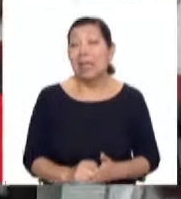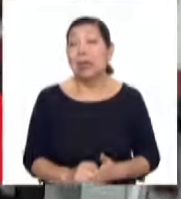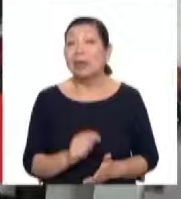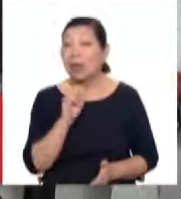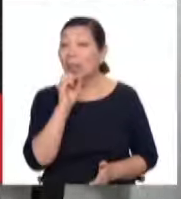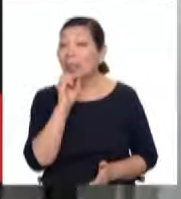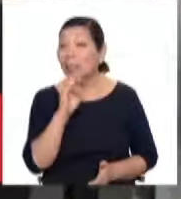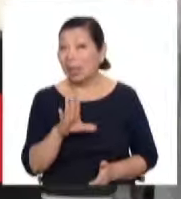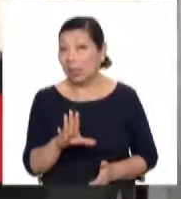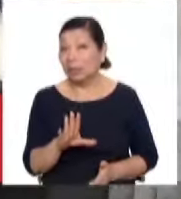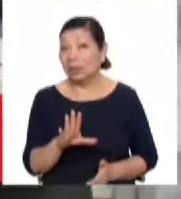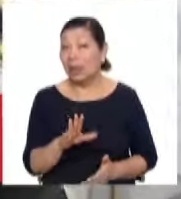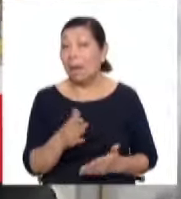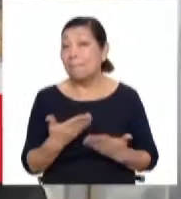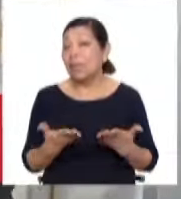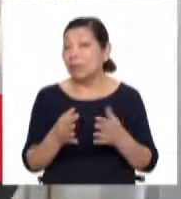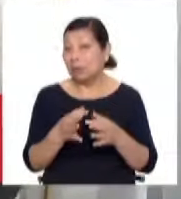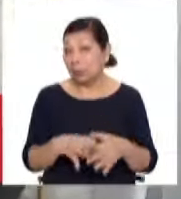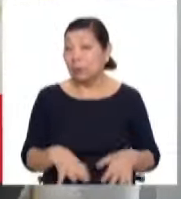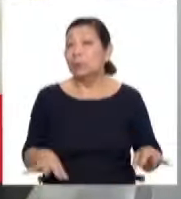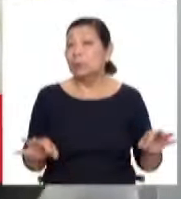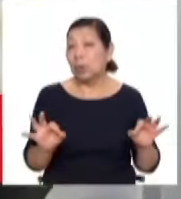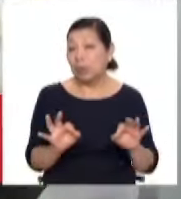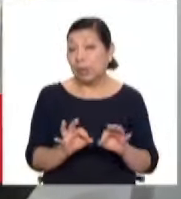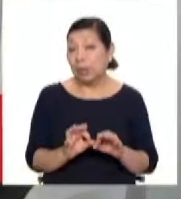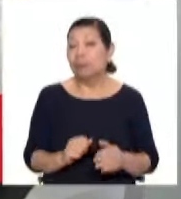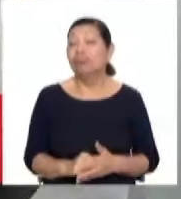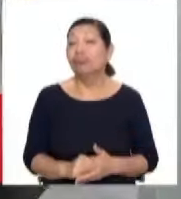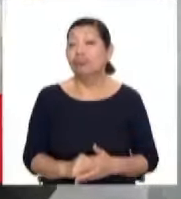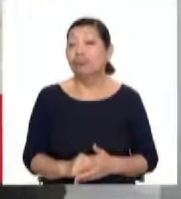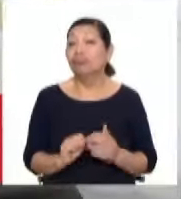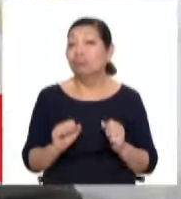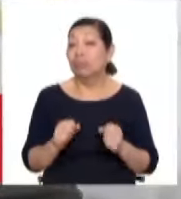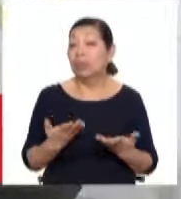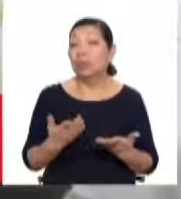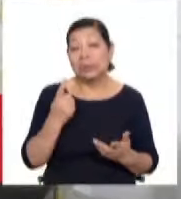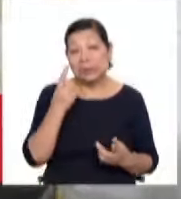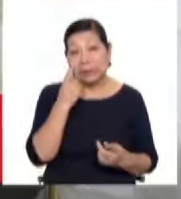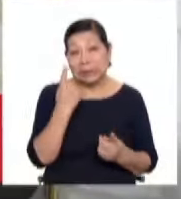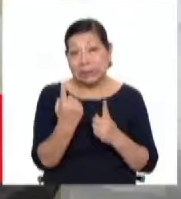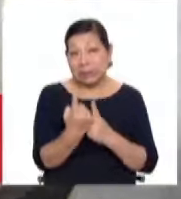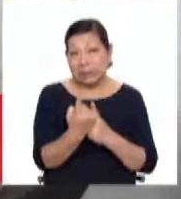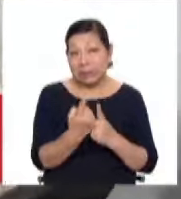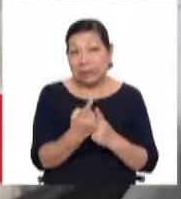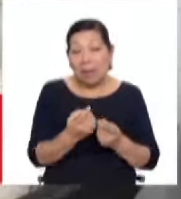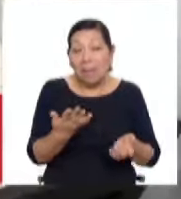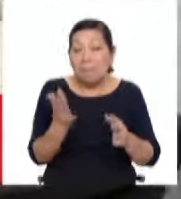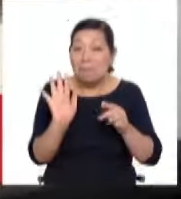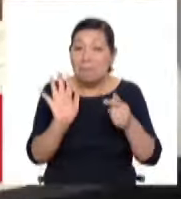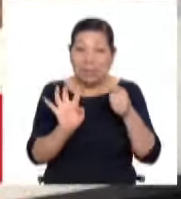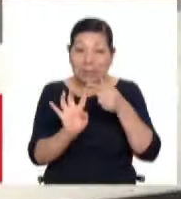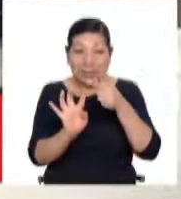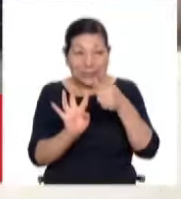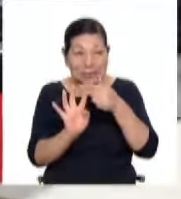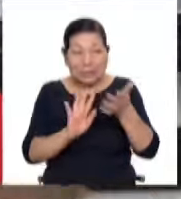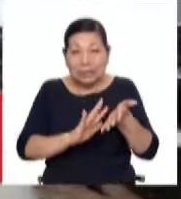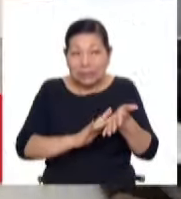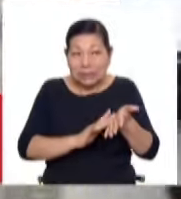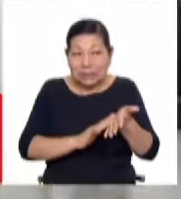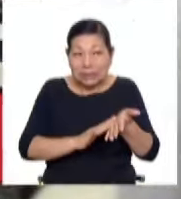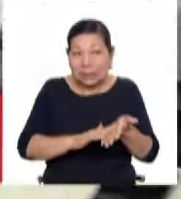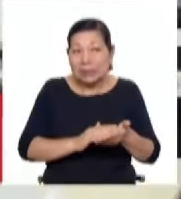que señalar que uno de los aspectos importantes en este trámite es el reconocimiento de las huellas dactilares a través de